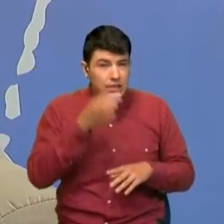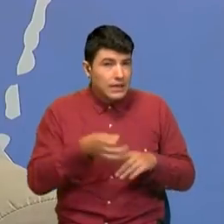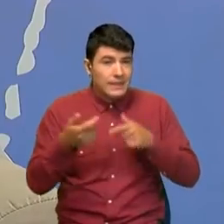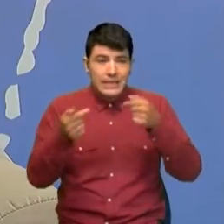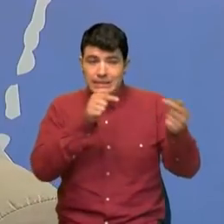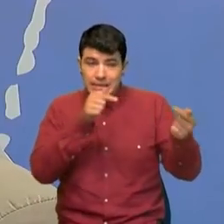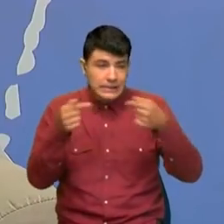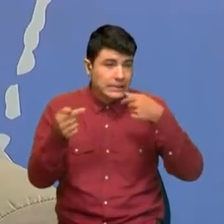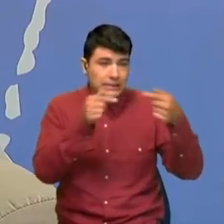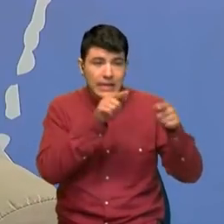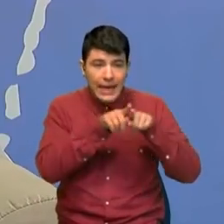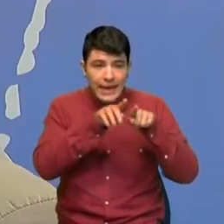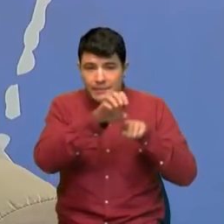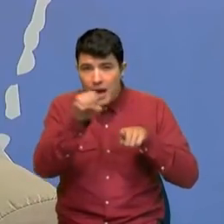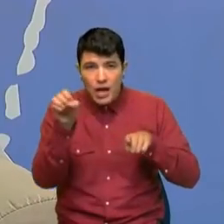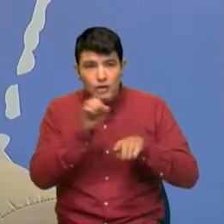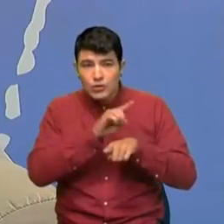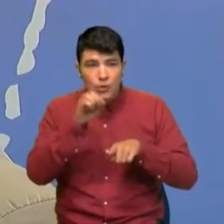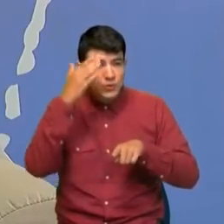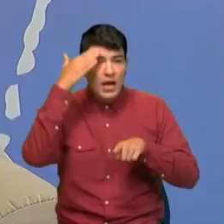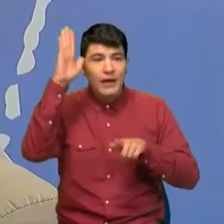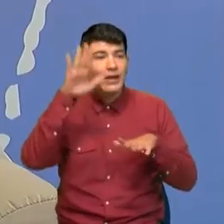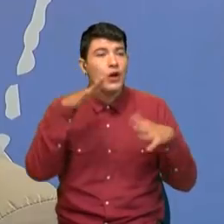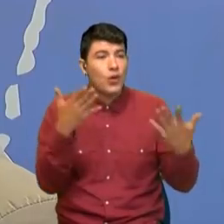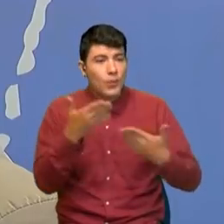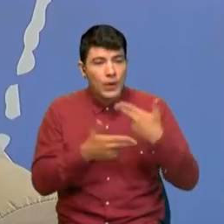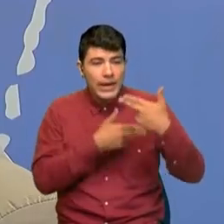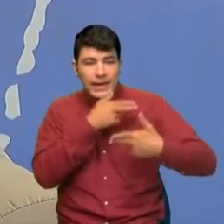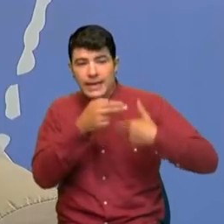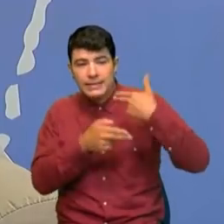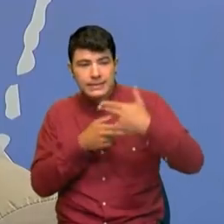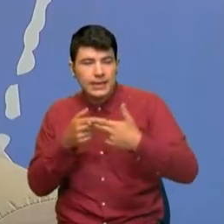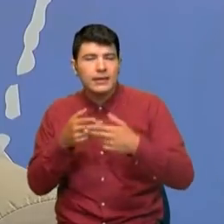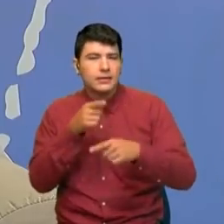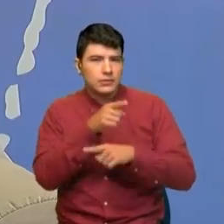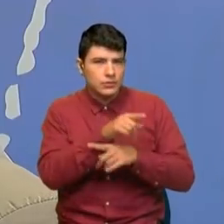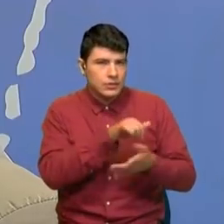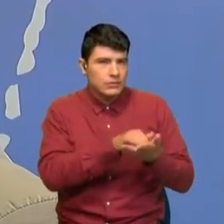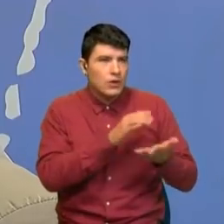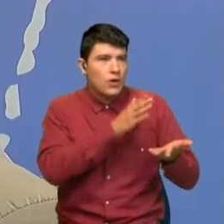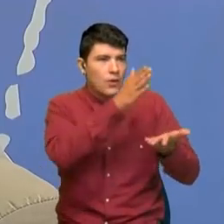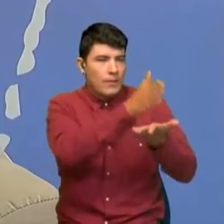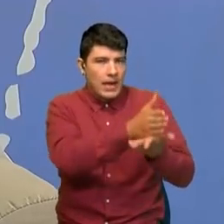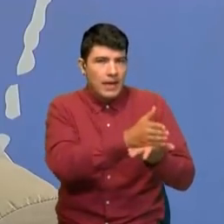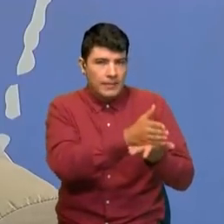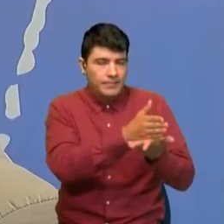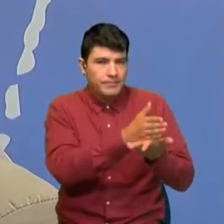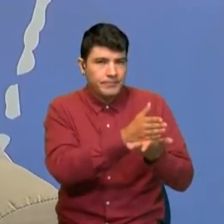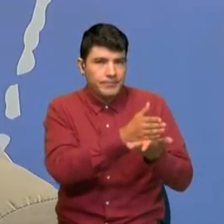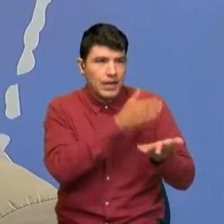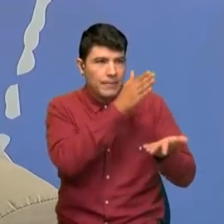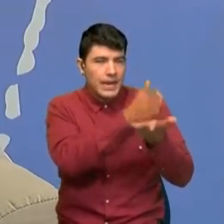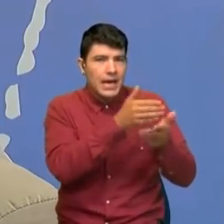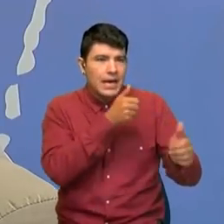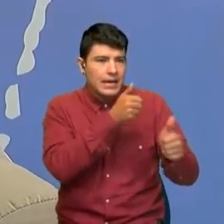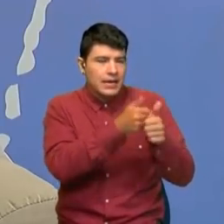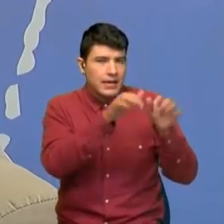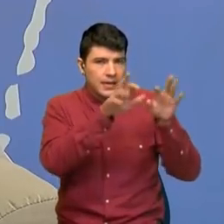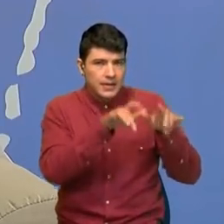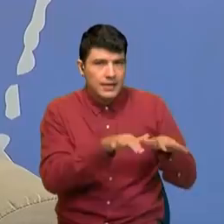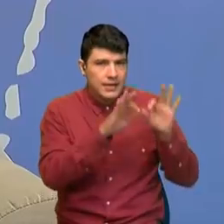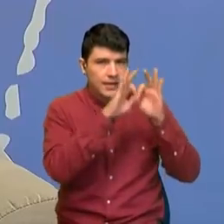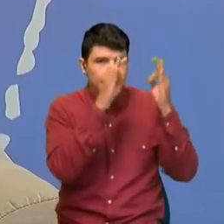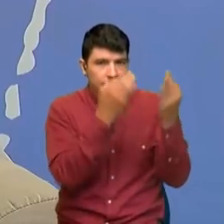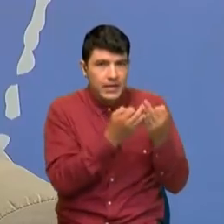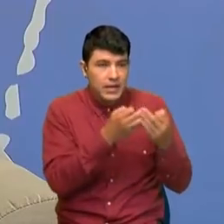disputa en ese sentido, lo ideal es poder llegar a un acuerdo, ¿no? En el derecho de familia y en los temas herenciales, lo